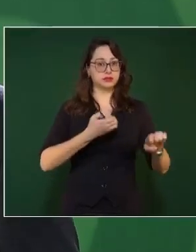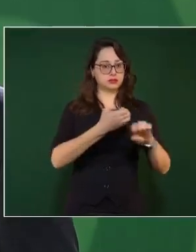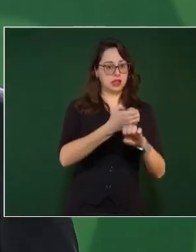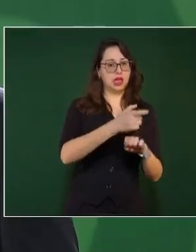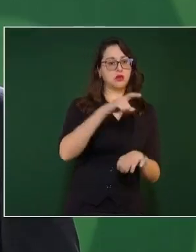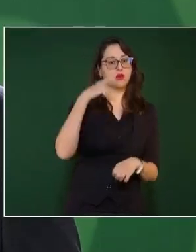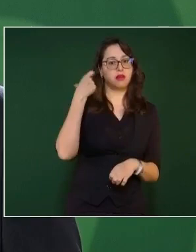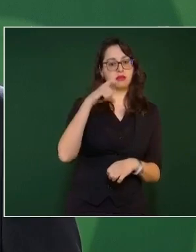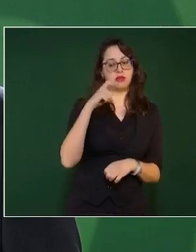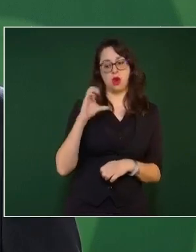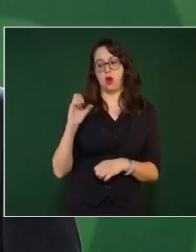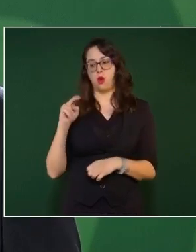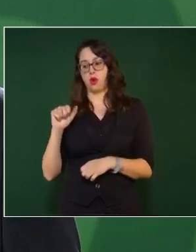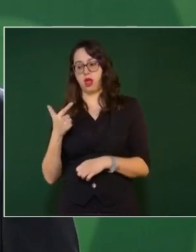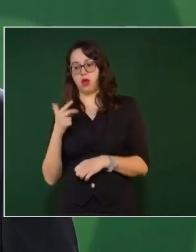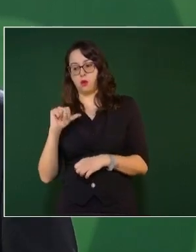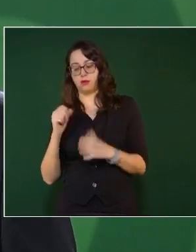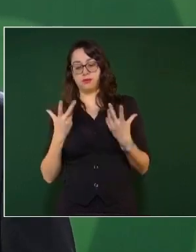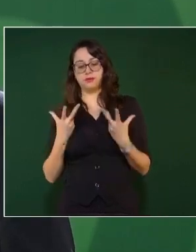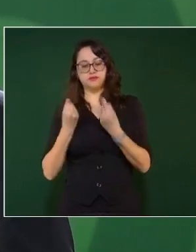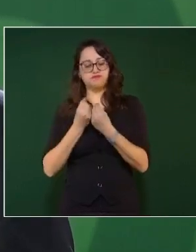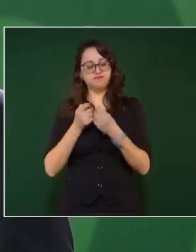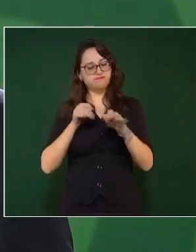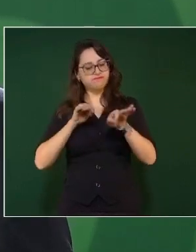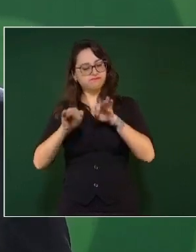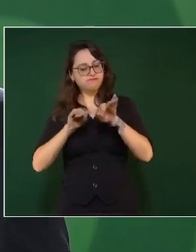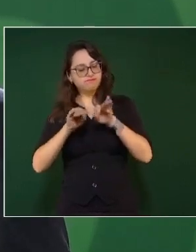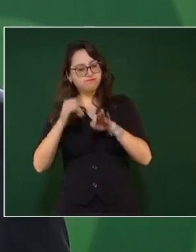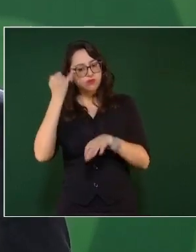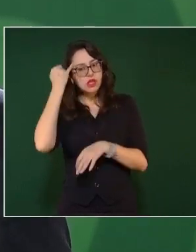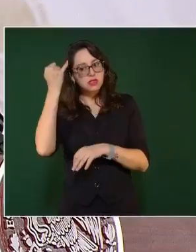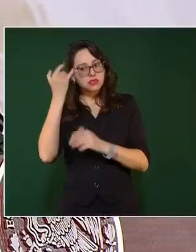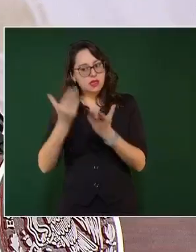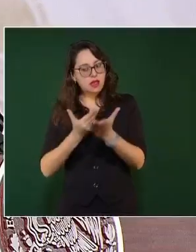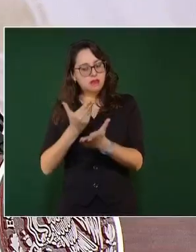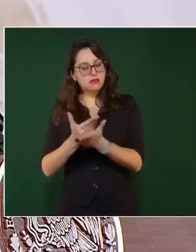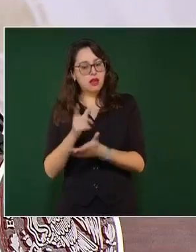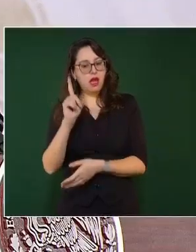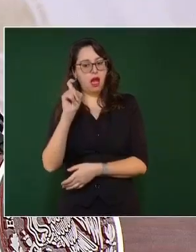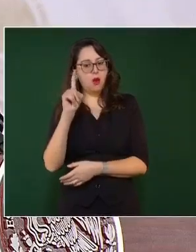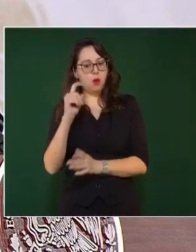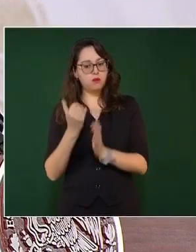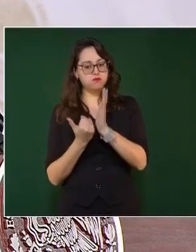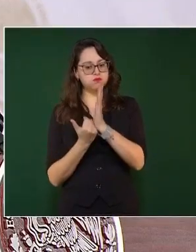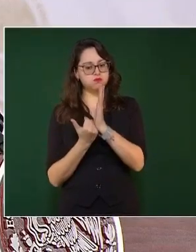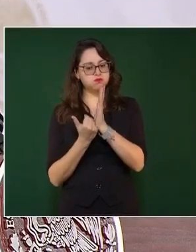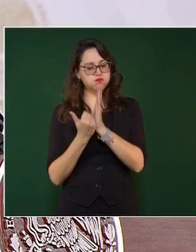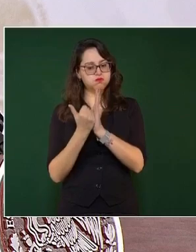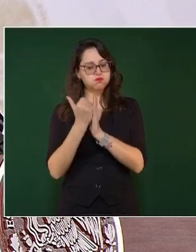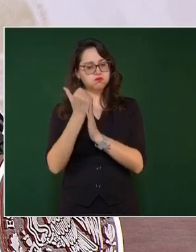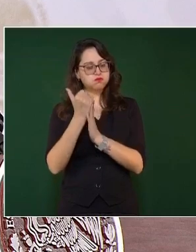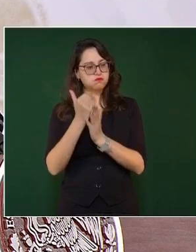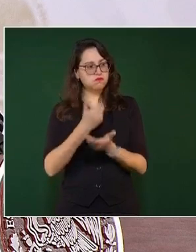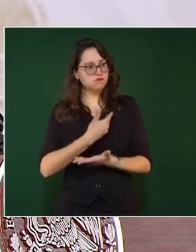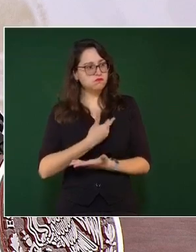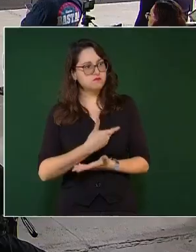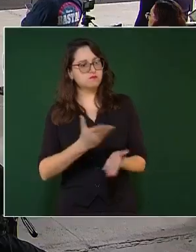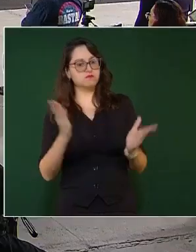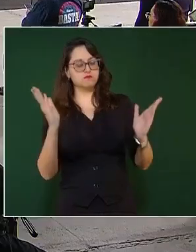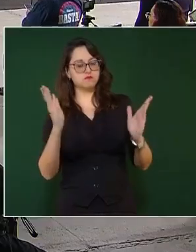Querétaro trabajan en diversas acciones para incrementar el abasto de agua para uso público urbano. Hemos